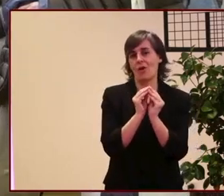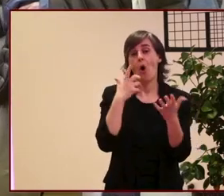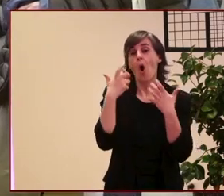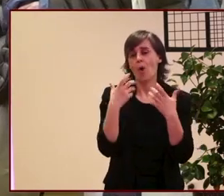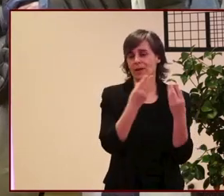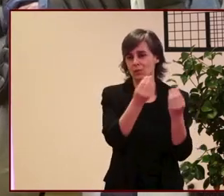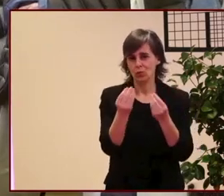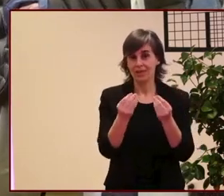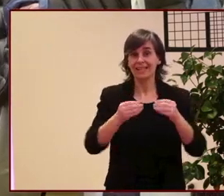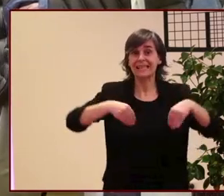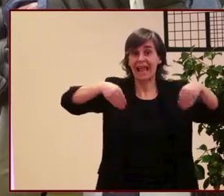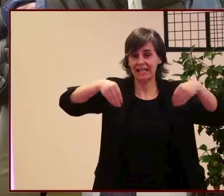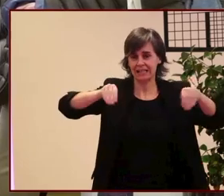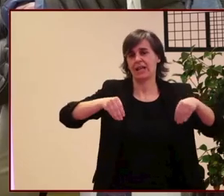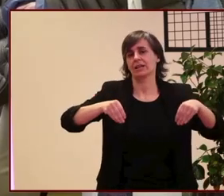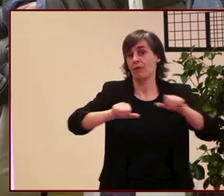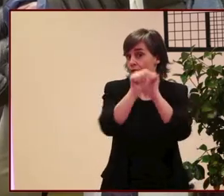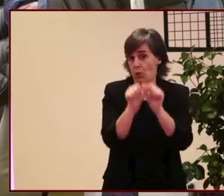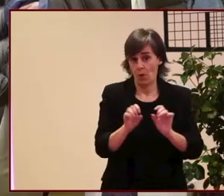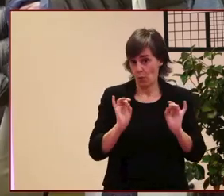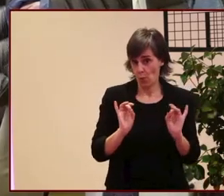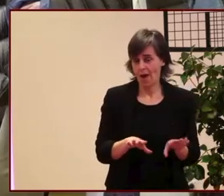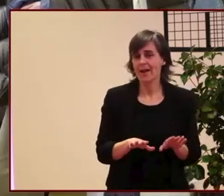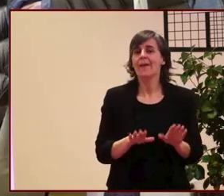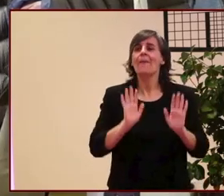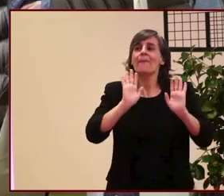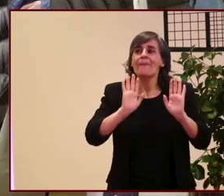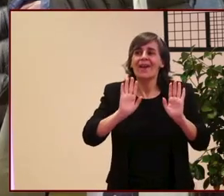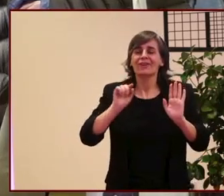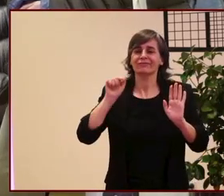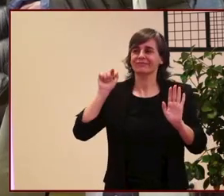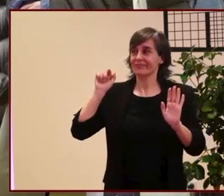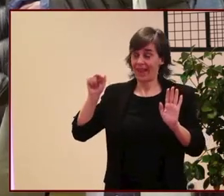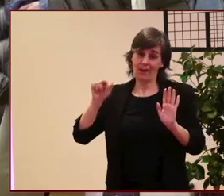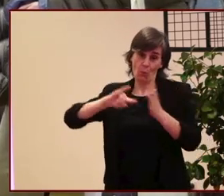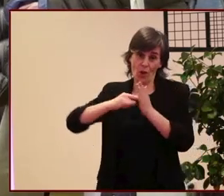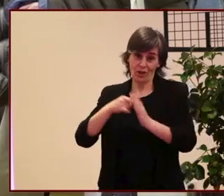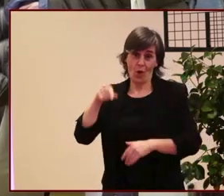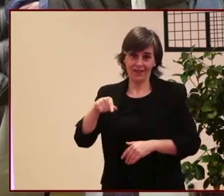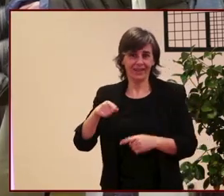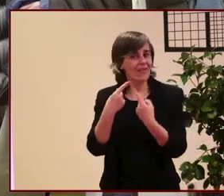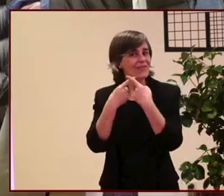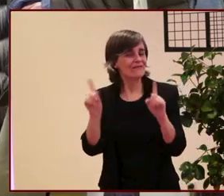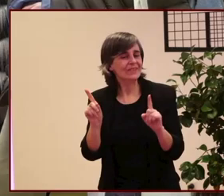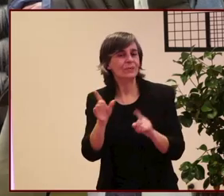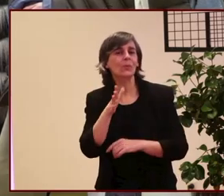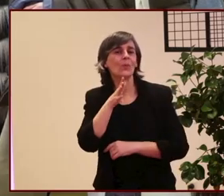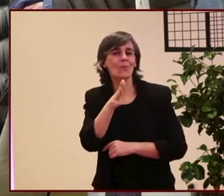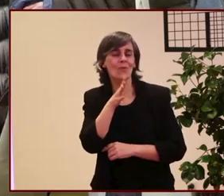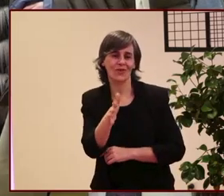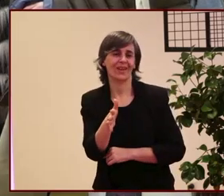forma pero el diferencial de este de este proyecto es justamente